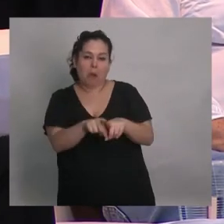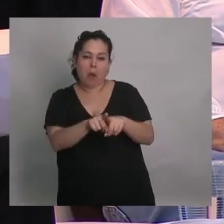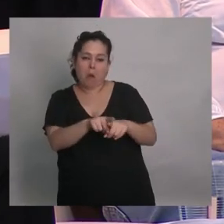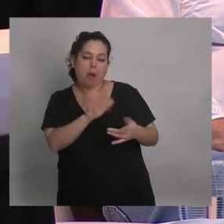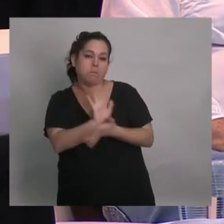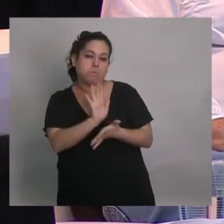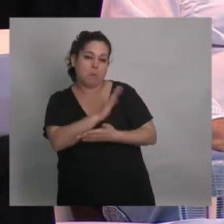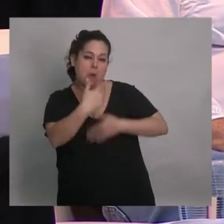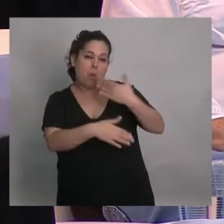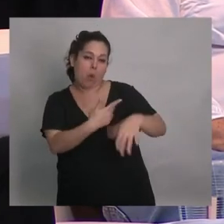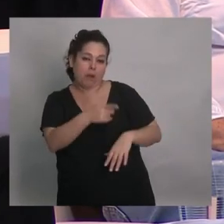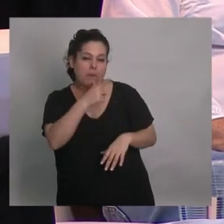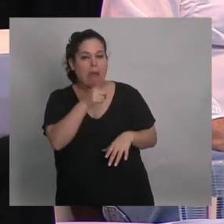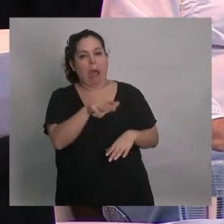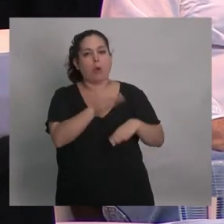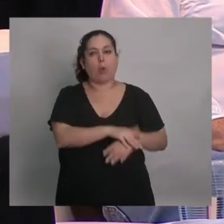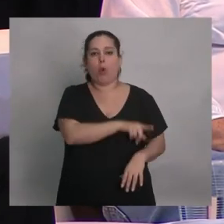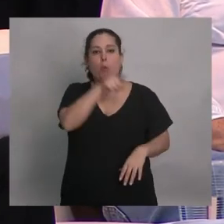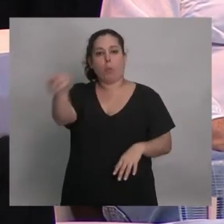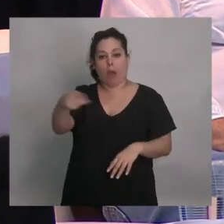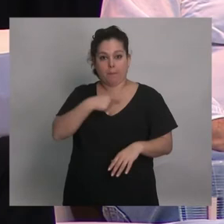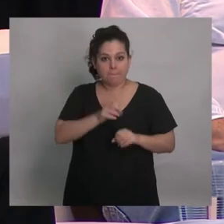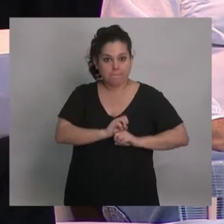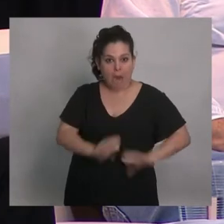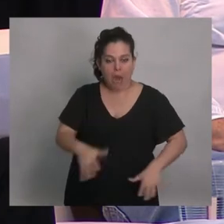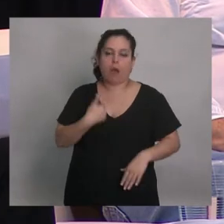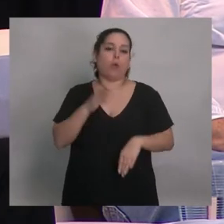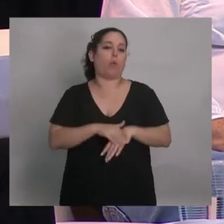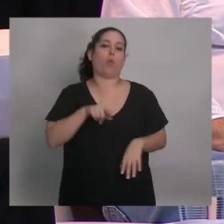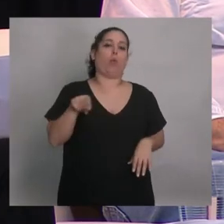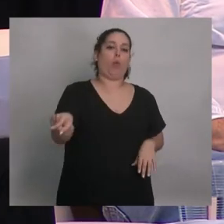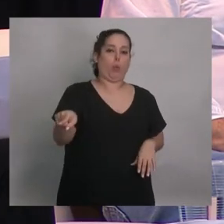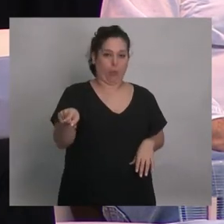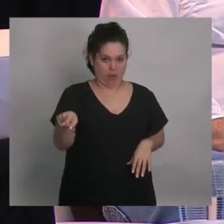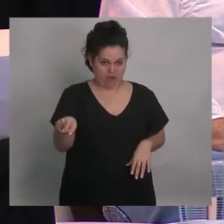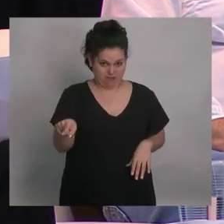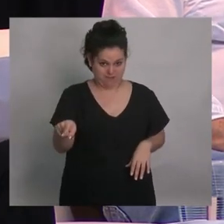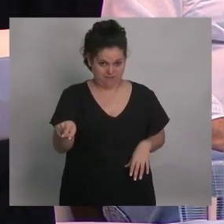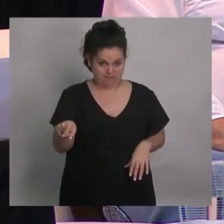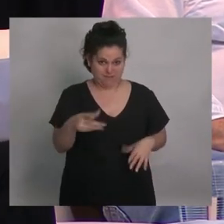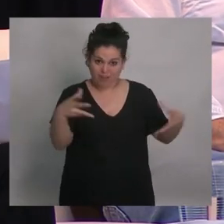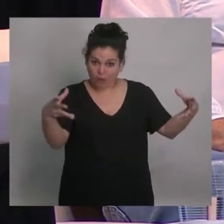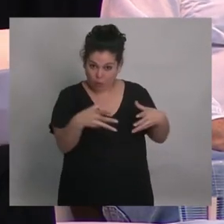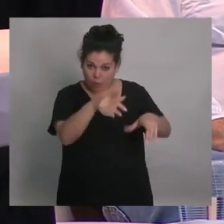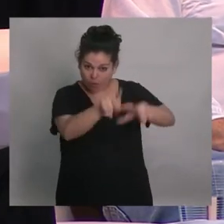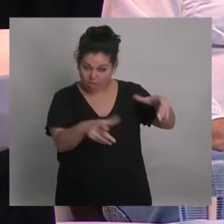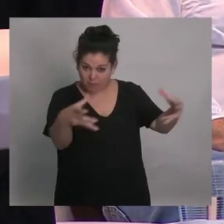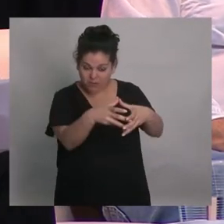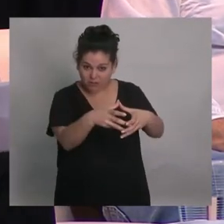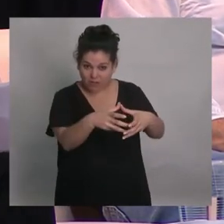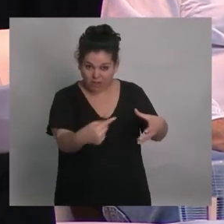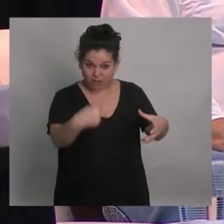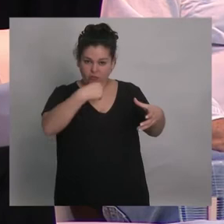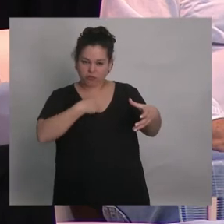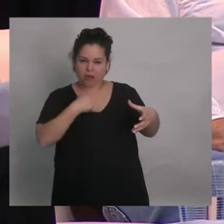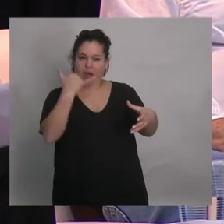culpa en el otro si algo le sale mal entre esos tipos y yo hay algo